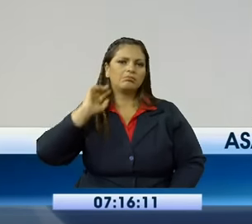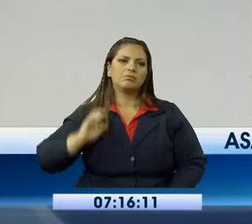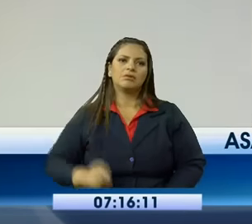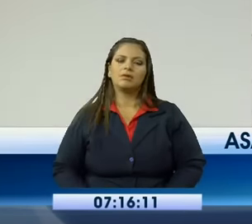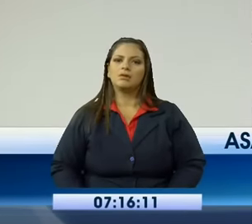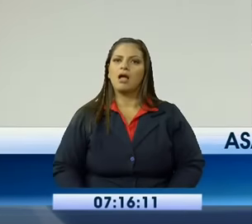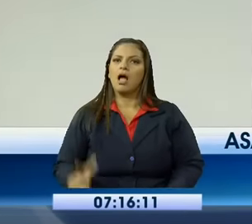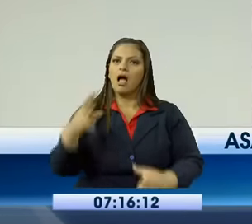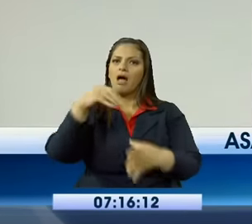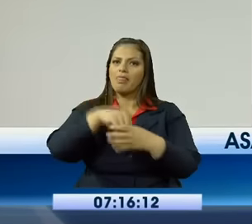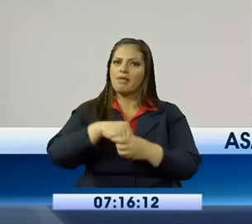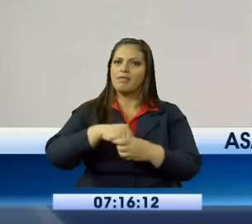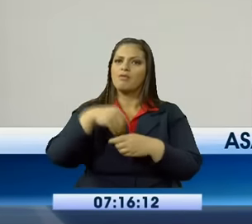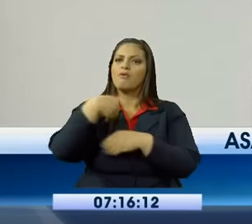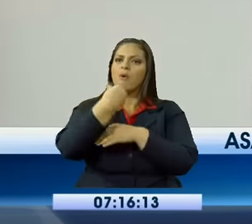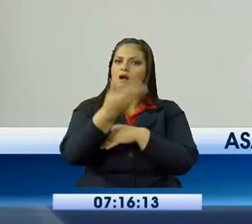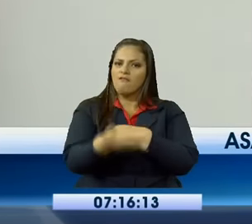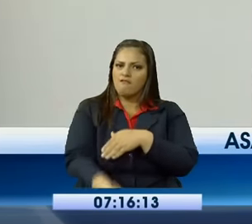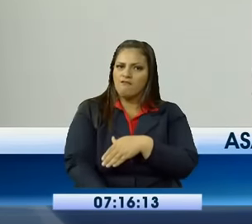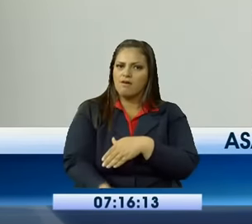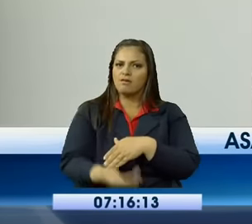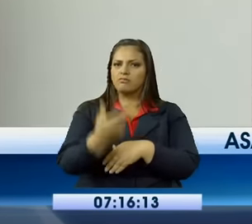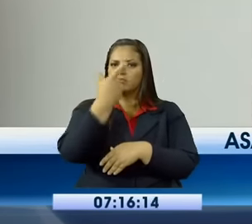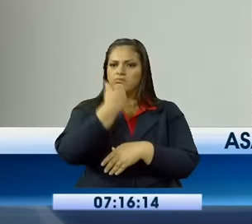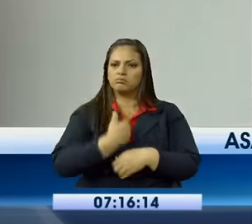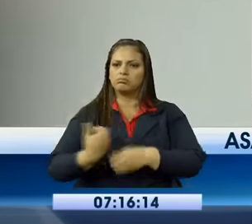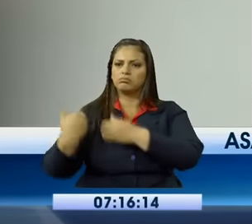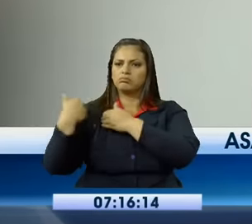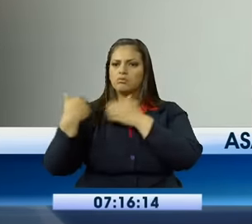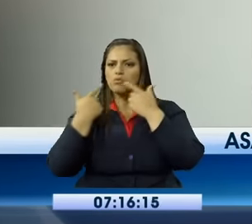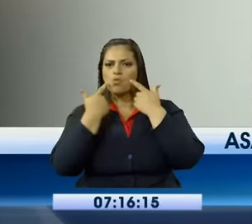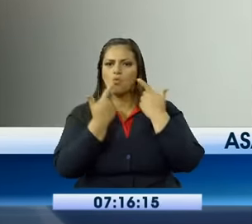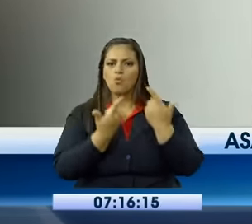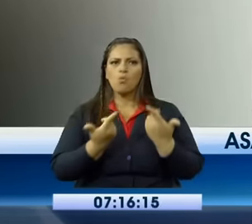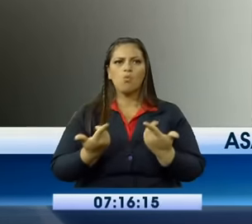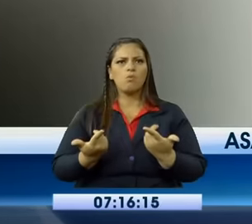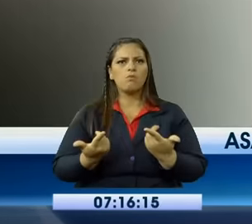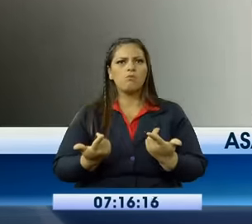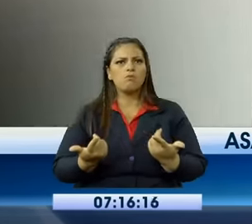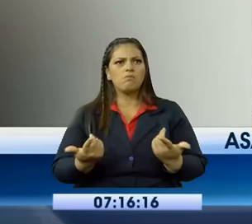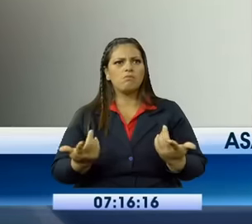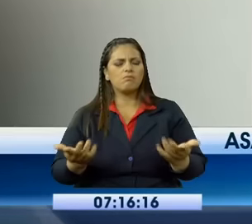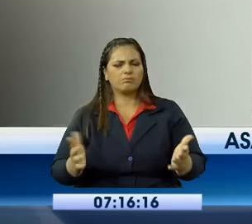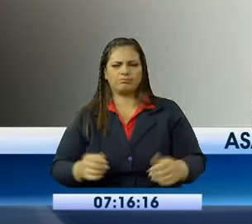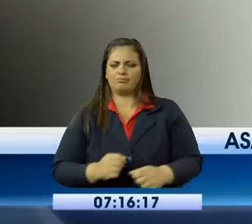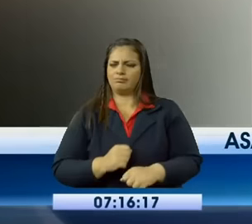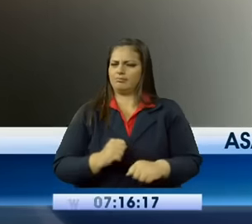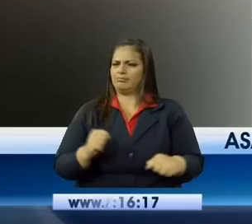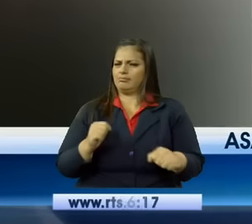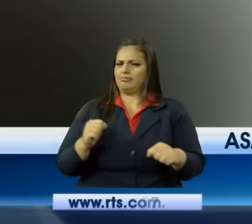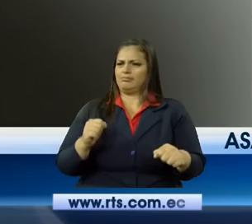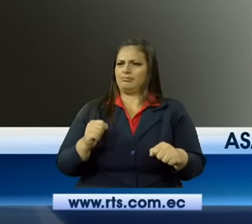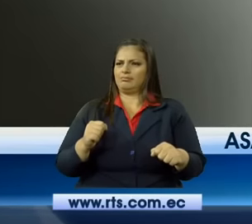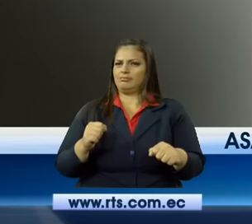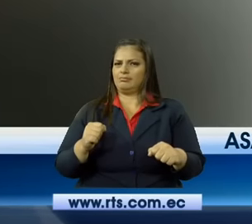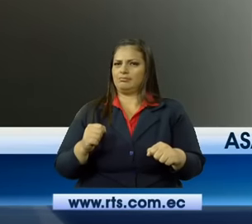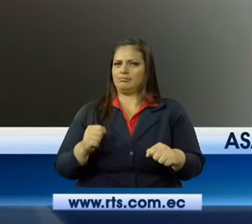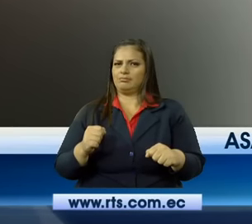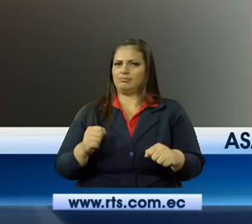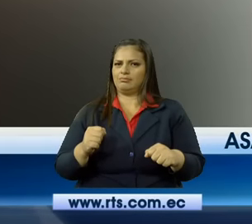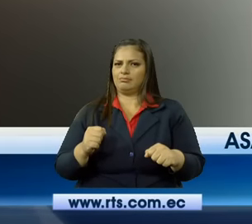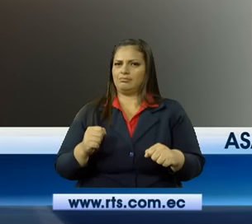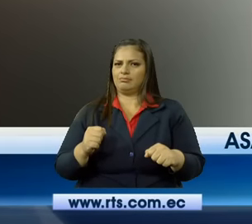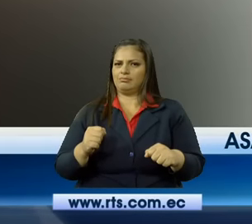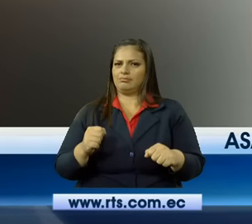interior, como en la entrada o la garita. Claro que sí, sí. Entonces, eso a mí me pone a ver o me